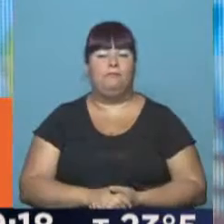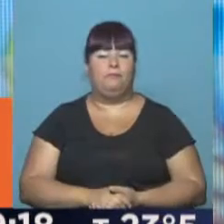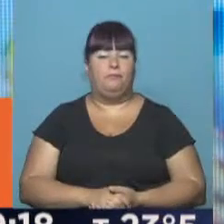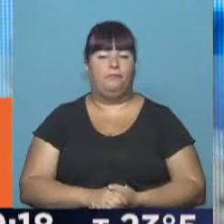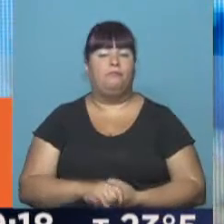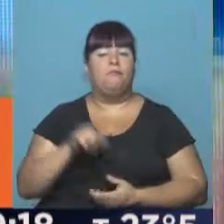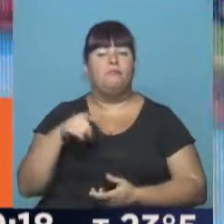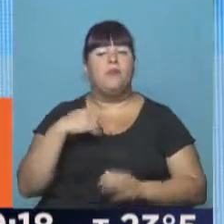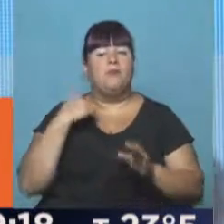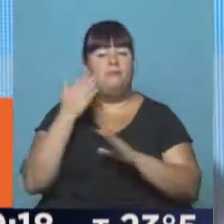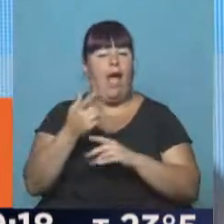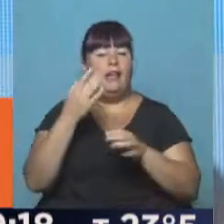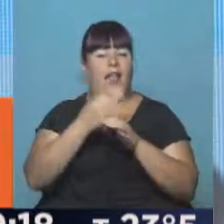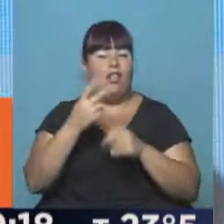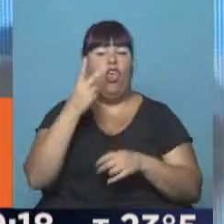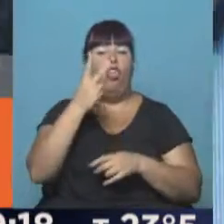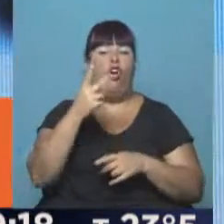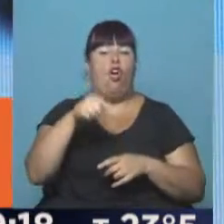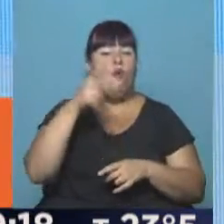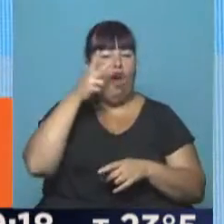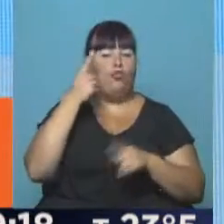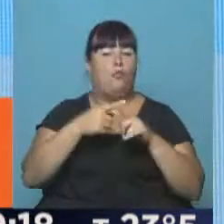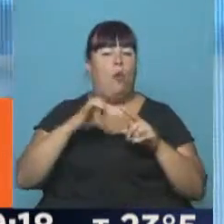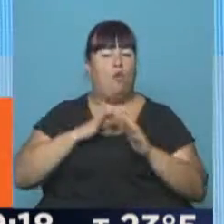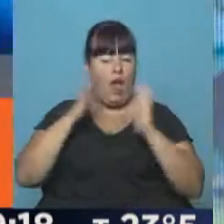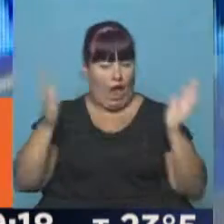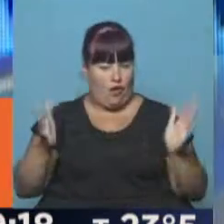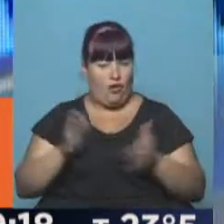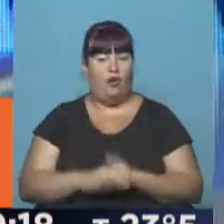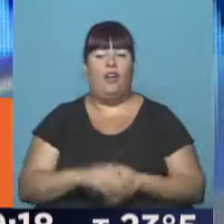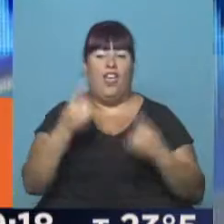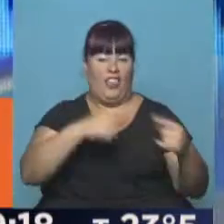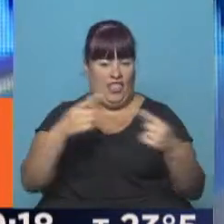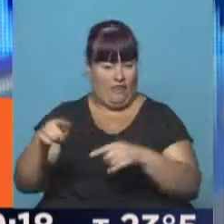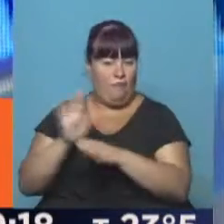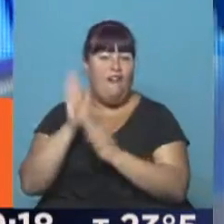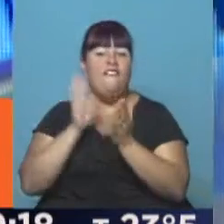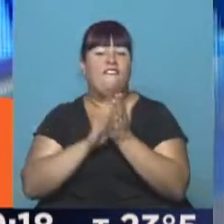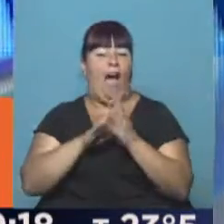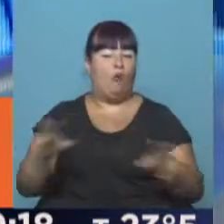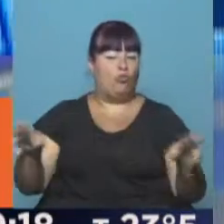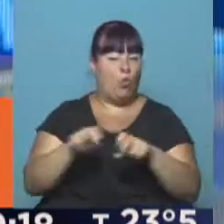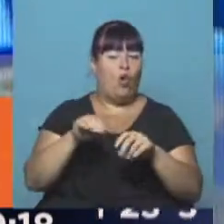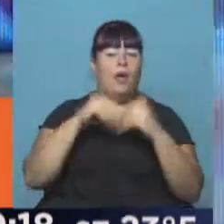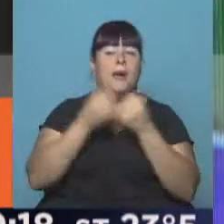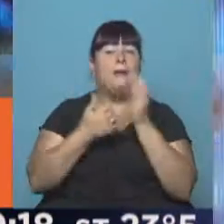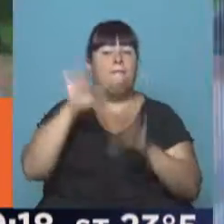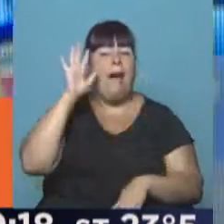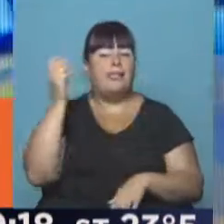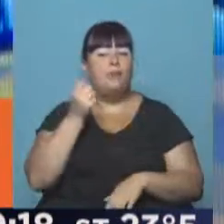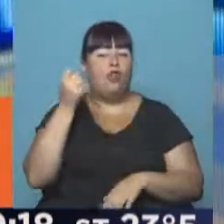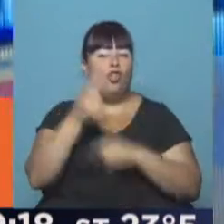están viendo su cantidad de rubros comprados ocho rubros por año si lo miramos en términos de facturación el rubro más importante